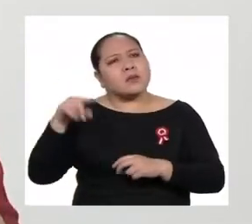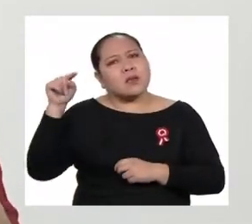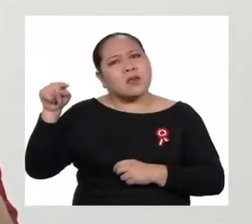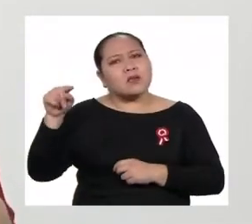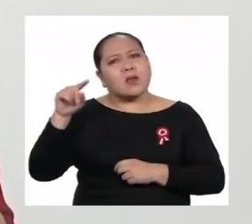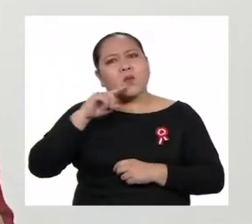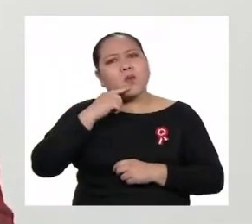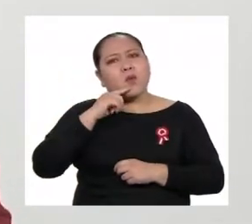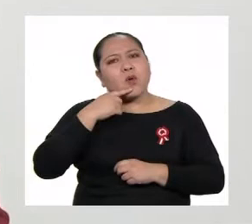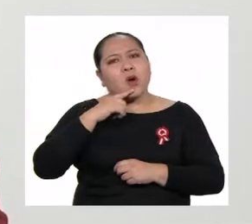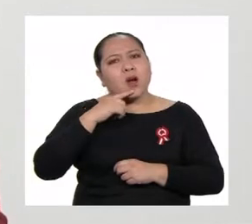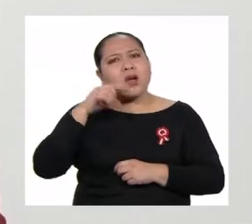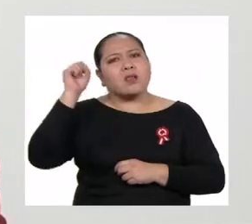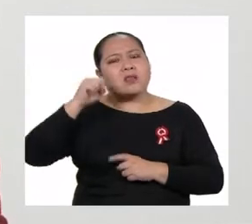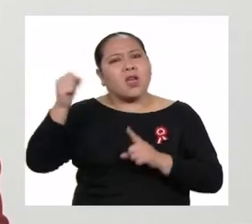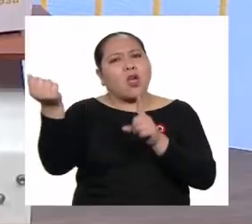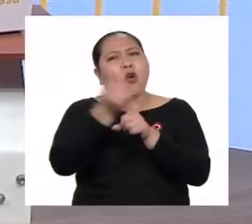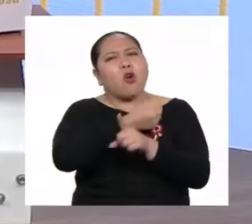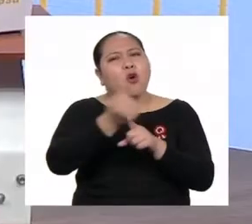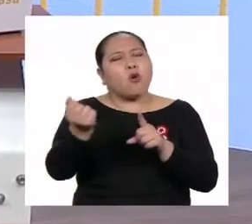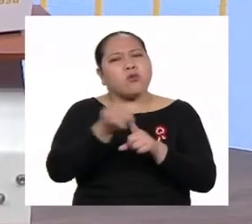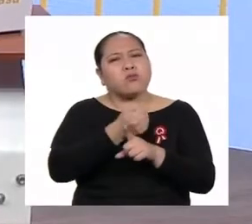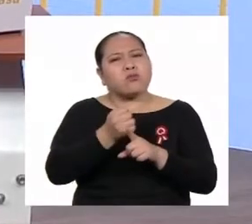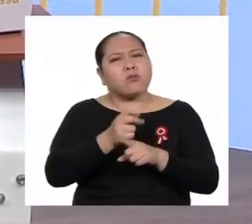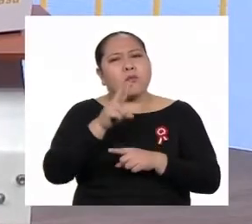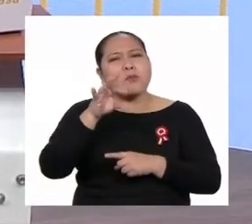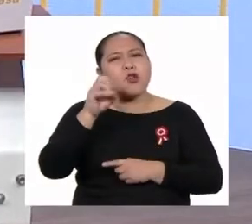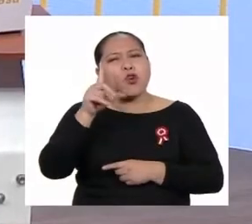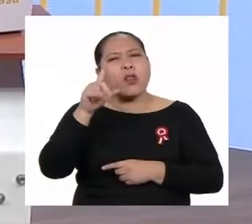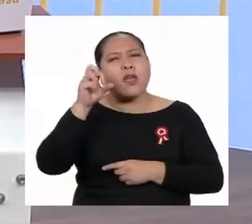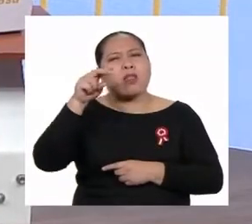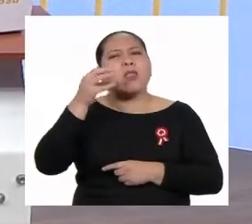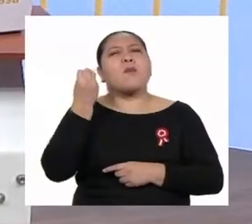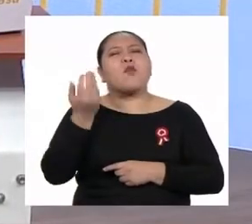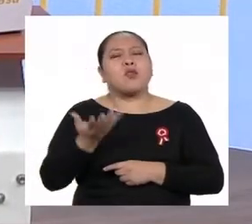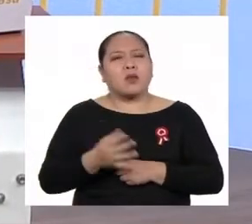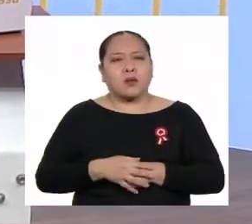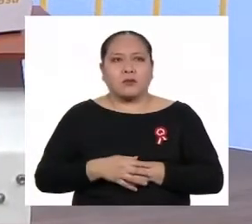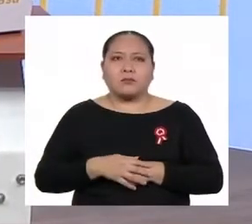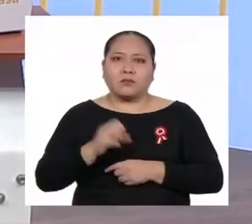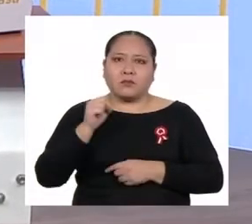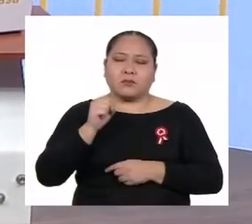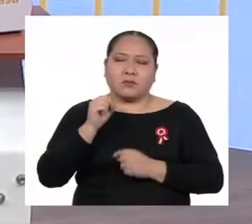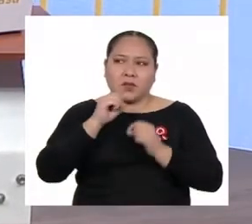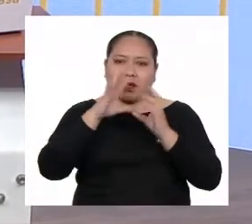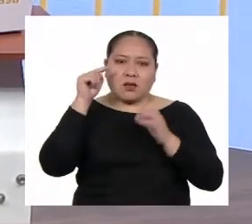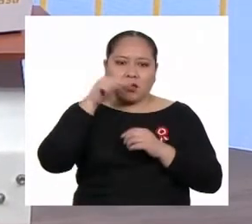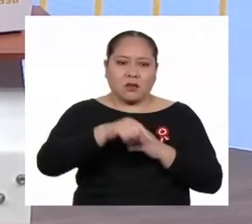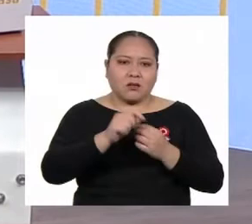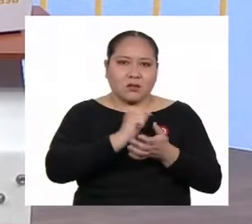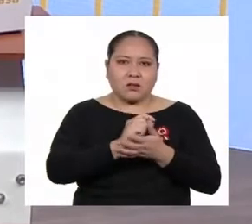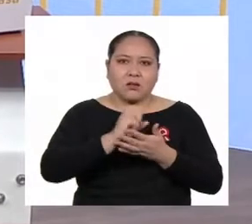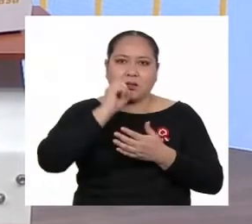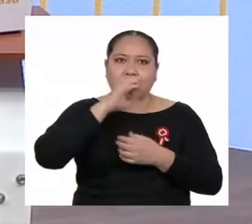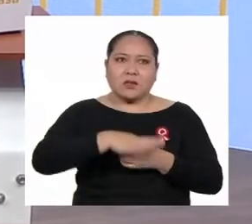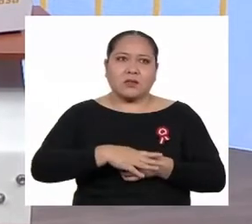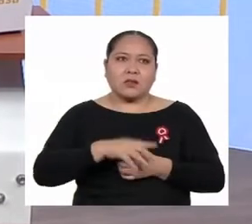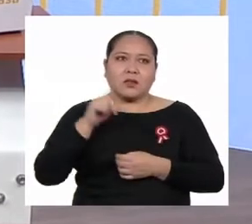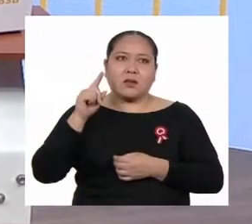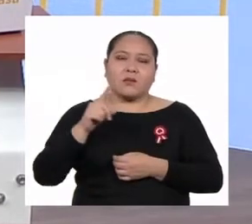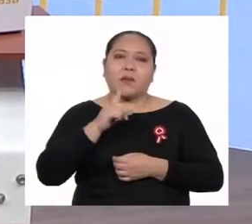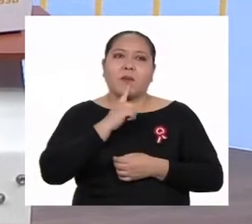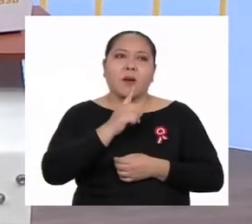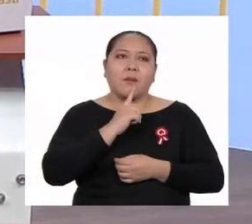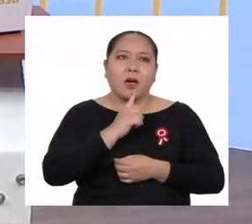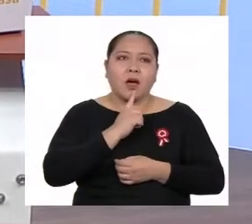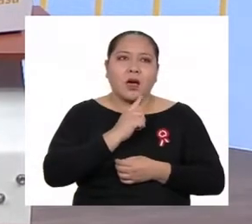una persona así violenta? Es que está clarísimo. Primero, que en el texto encontramos afirmaciones como: mi